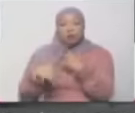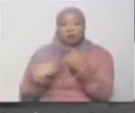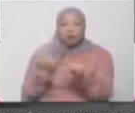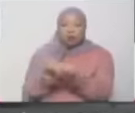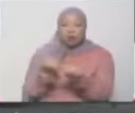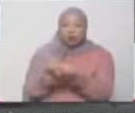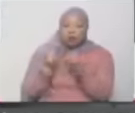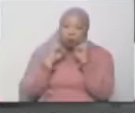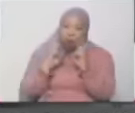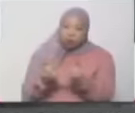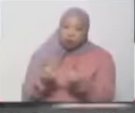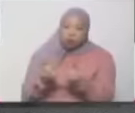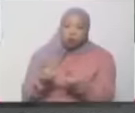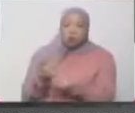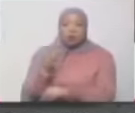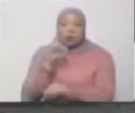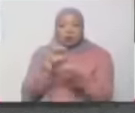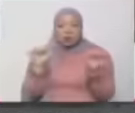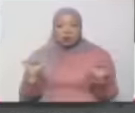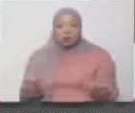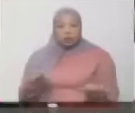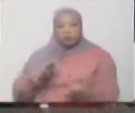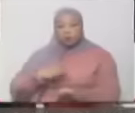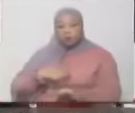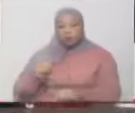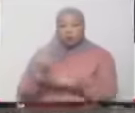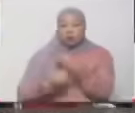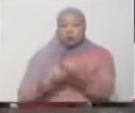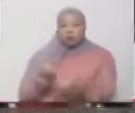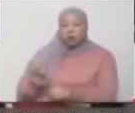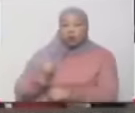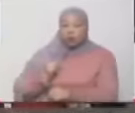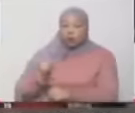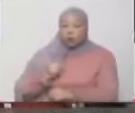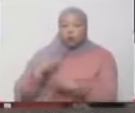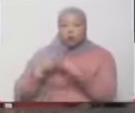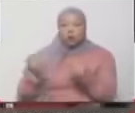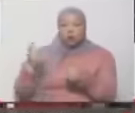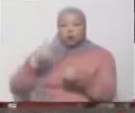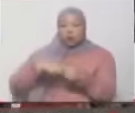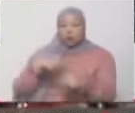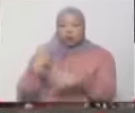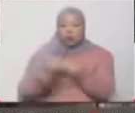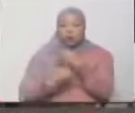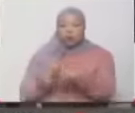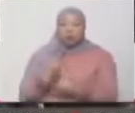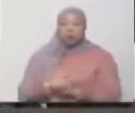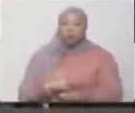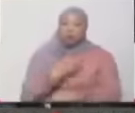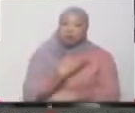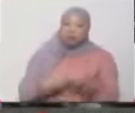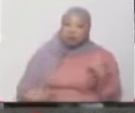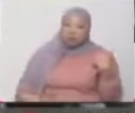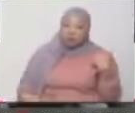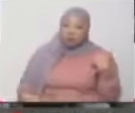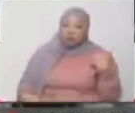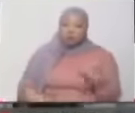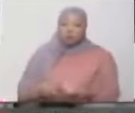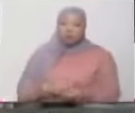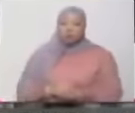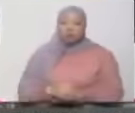yo el sistema que se pudiera construir para aprovechar toda la infraestructura que se ha creado, presidente.